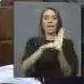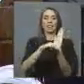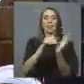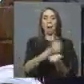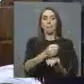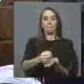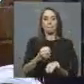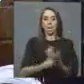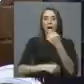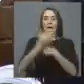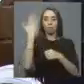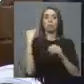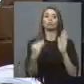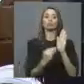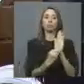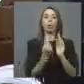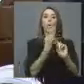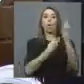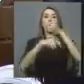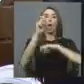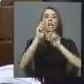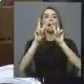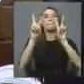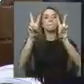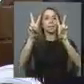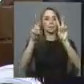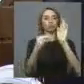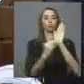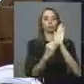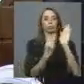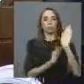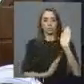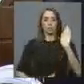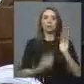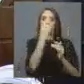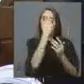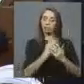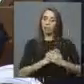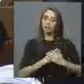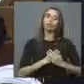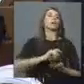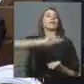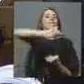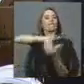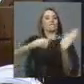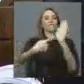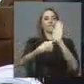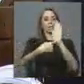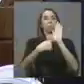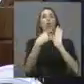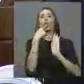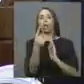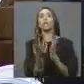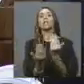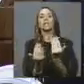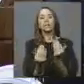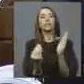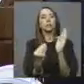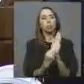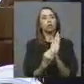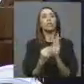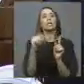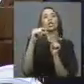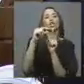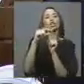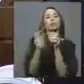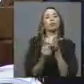pasado venía la huelga pacífica en la indicación del gobierno la presidenta Bachelet con su firma consignaba que era necesario establecer el concepto